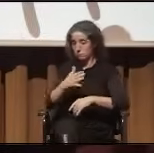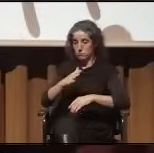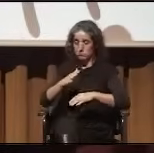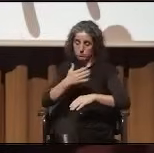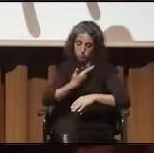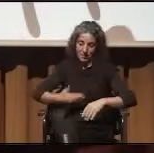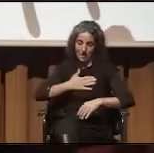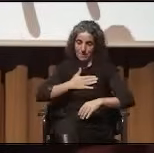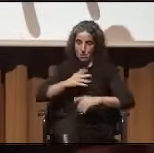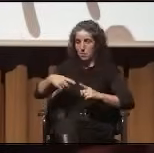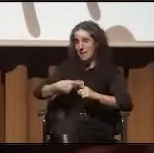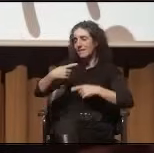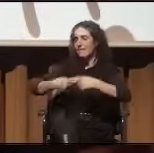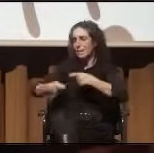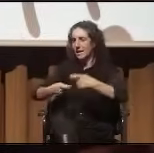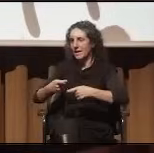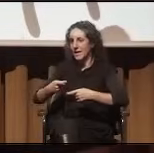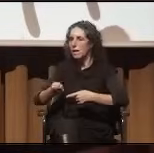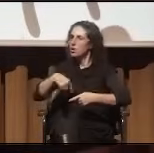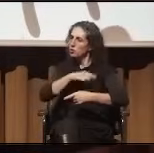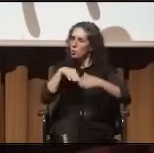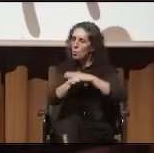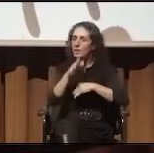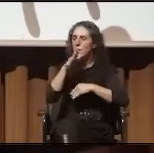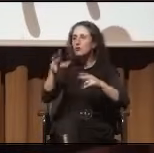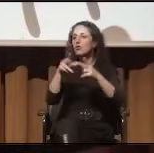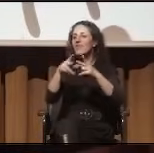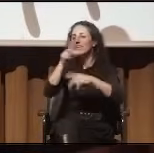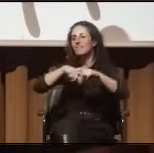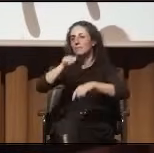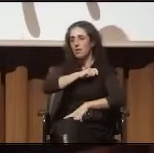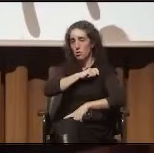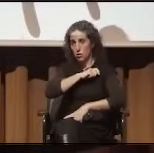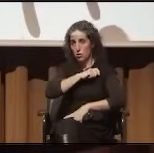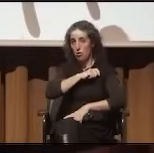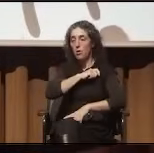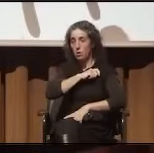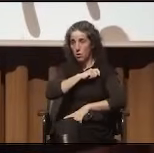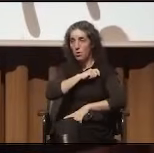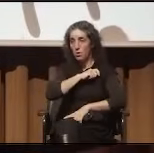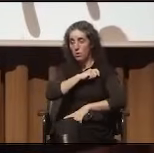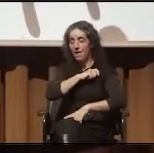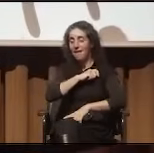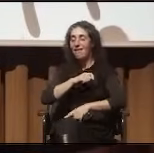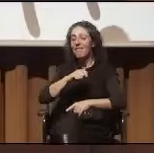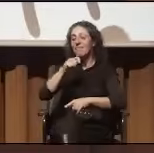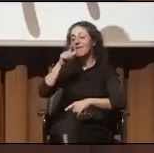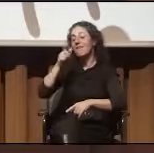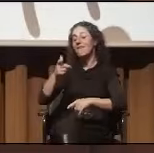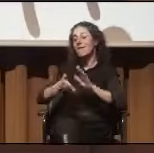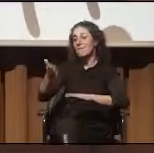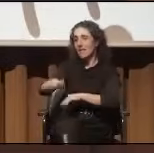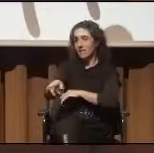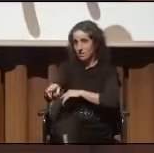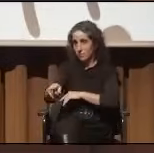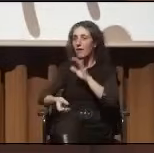familia, lo vamos a dejar porque la Sociedad Española de Paliativos está creando un material docente a partir de esto para exportarlo y enseñarlo. No